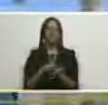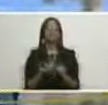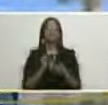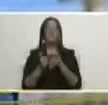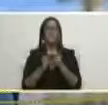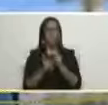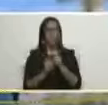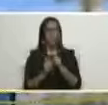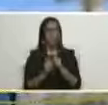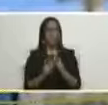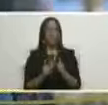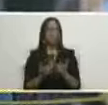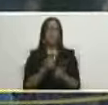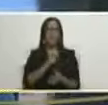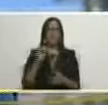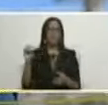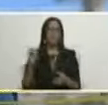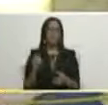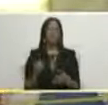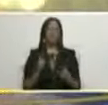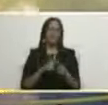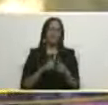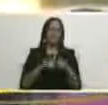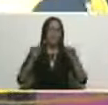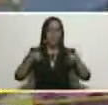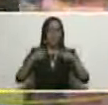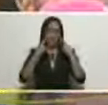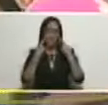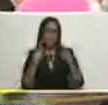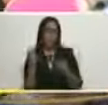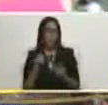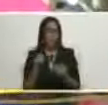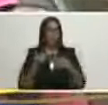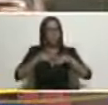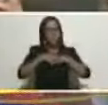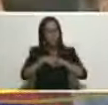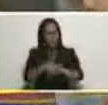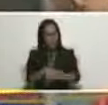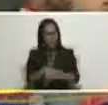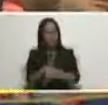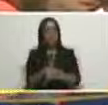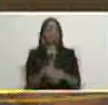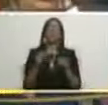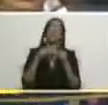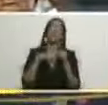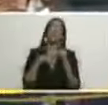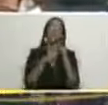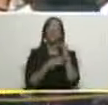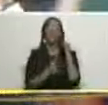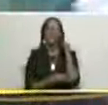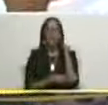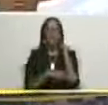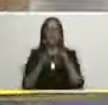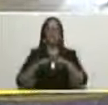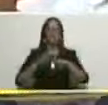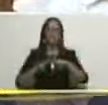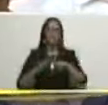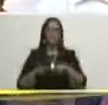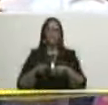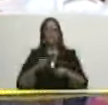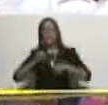deportivo para el occidente. Así que hoy vemos cómo se combinan los parques infantiles, la ciclovía,